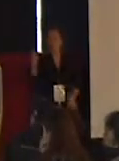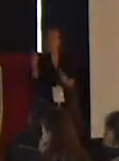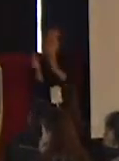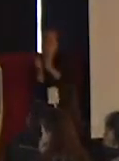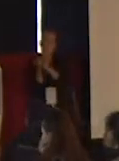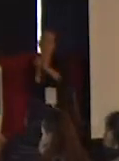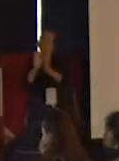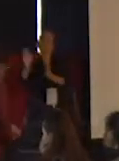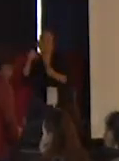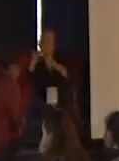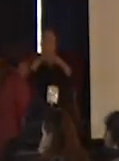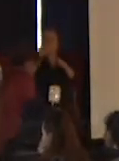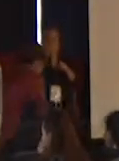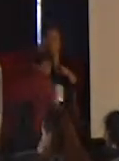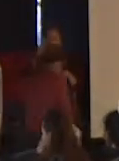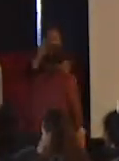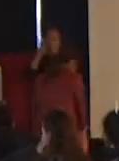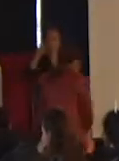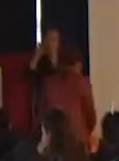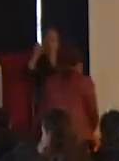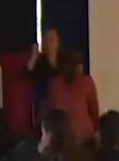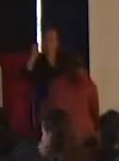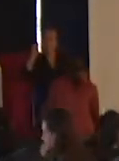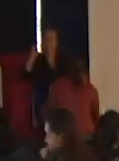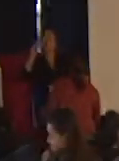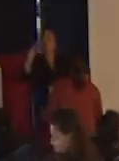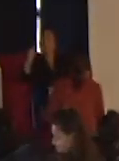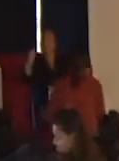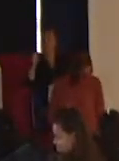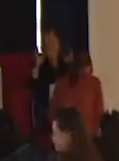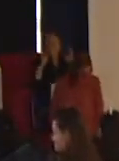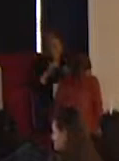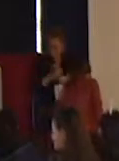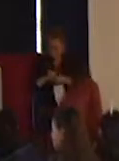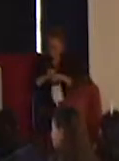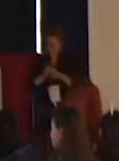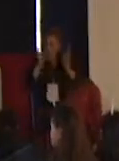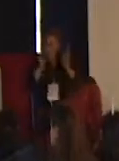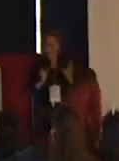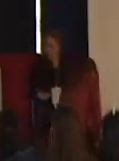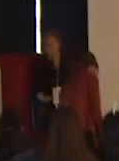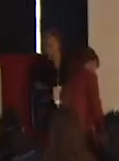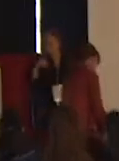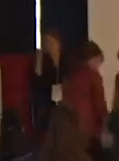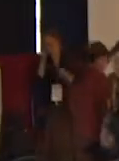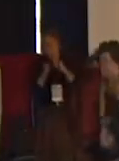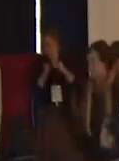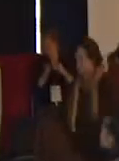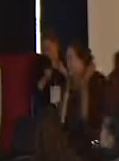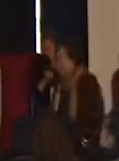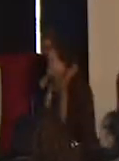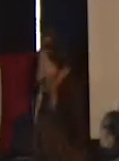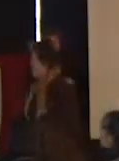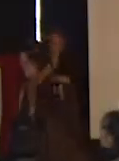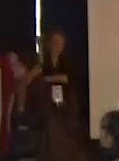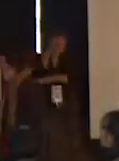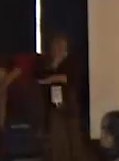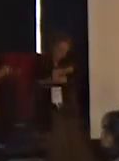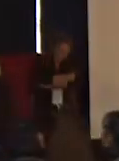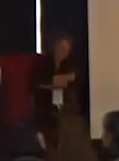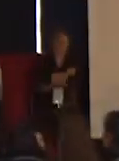Alfredo Olmos. Entonces vamos a trabajar alrededor del cuerpo y con esto terminaríamos la sesión del día de